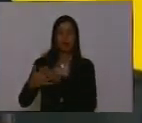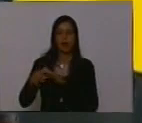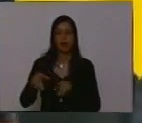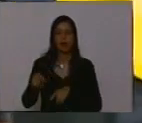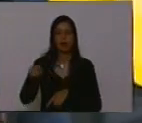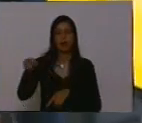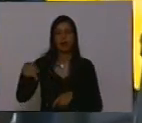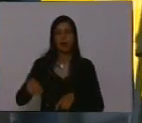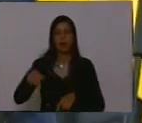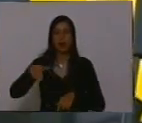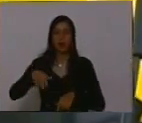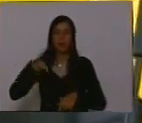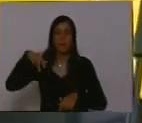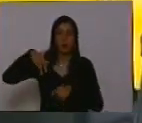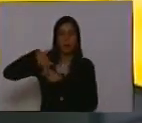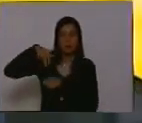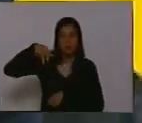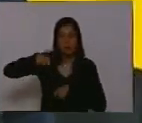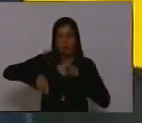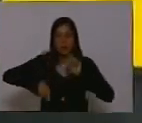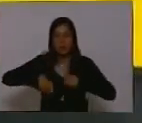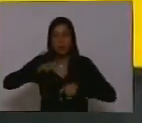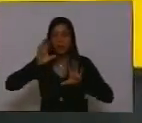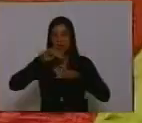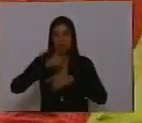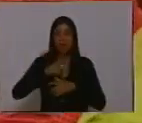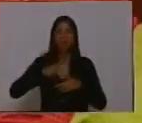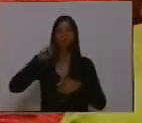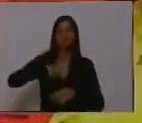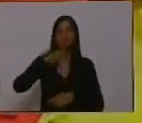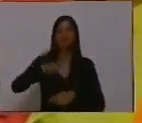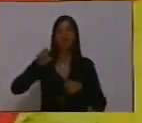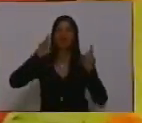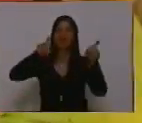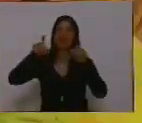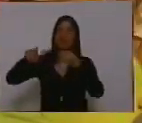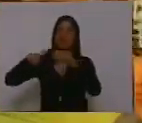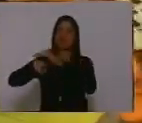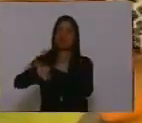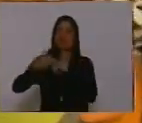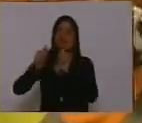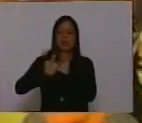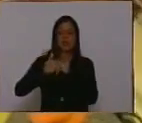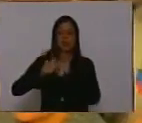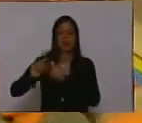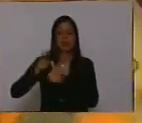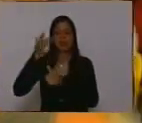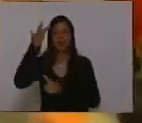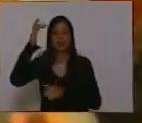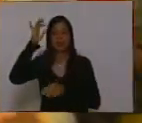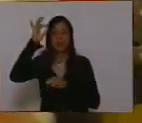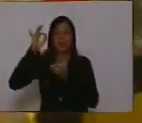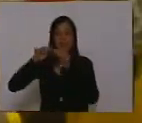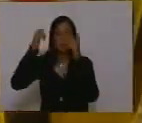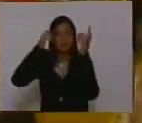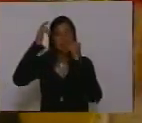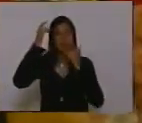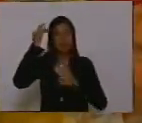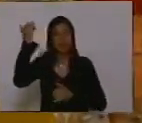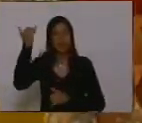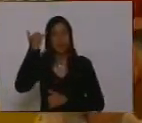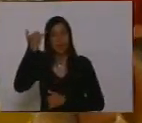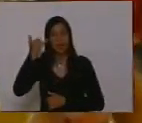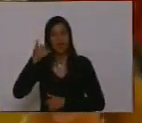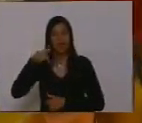pelada, haciendo deporte y creyendo en este elemento fundamental como lo planteaba el comandante Chávez. Hoy,